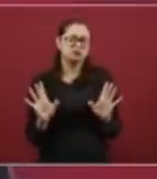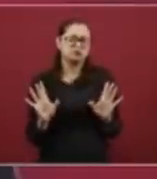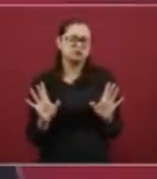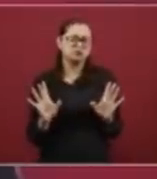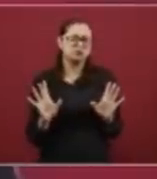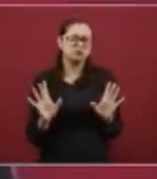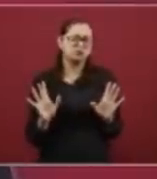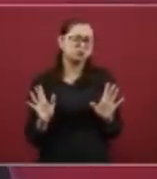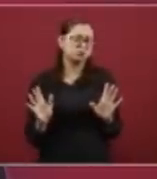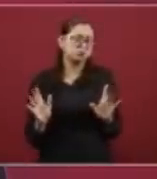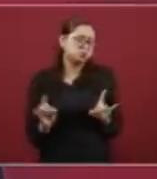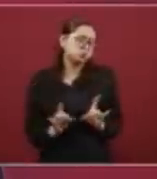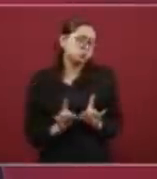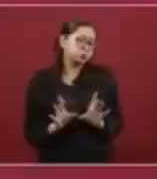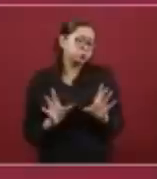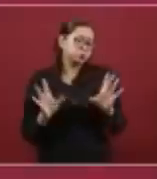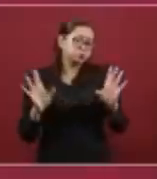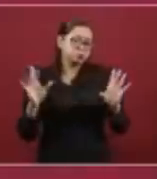fortuito,